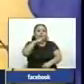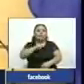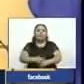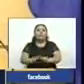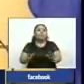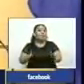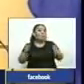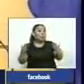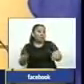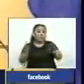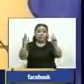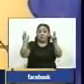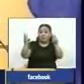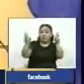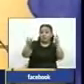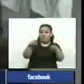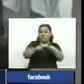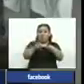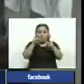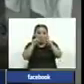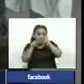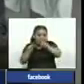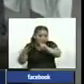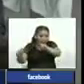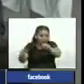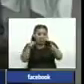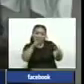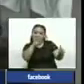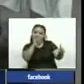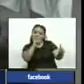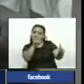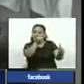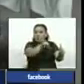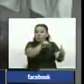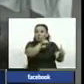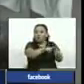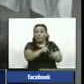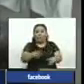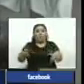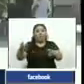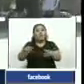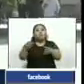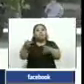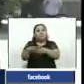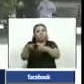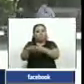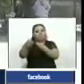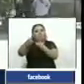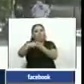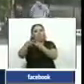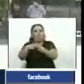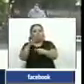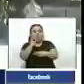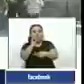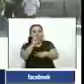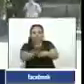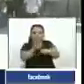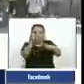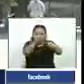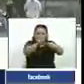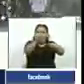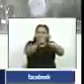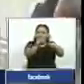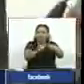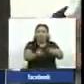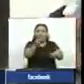Bukele, por los supuestos delitos de calumnia y difamación. El dirigente de la oposición reclamó por una serie de tweets